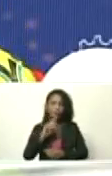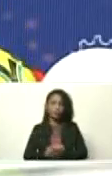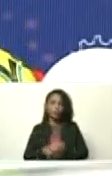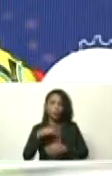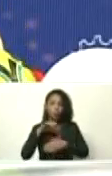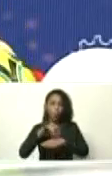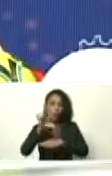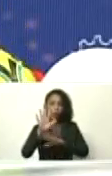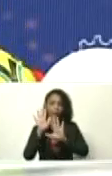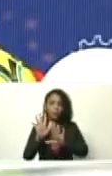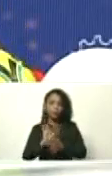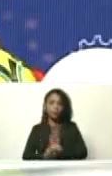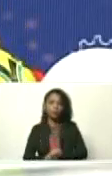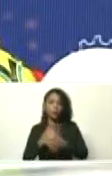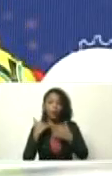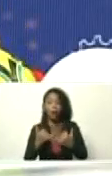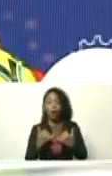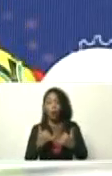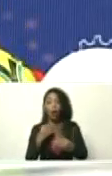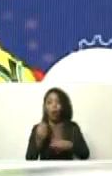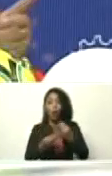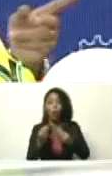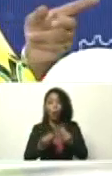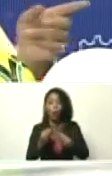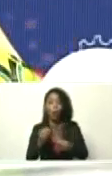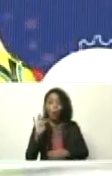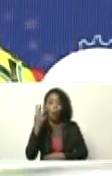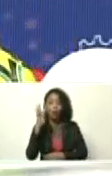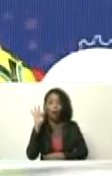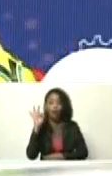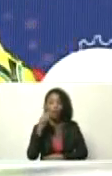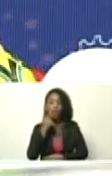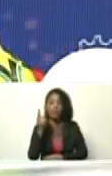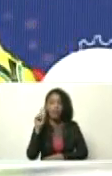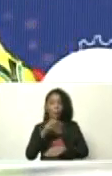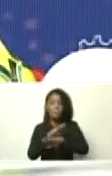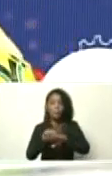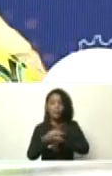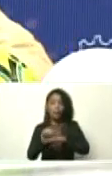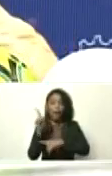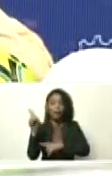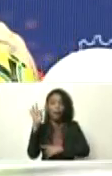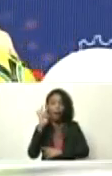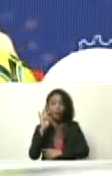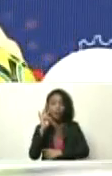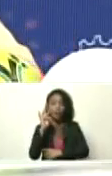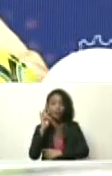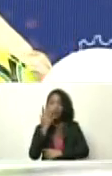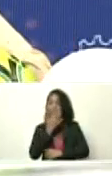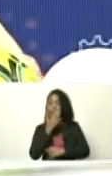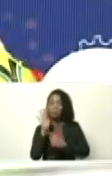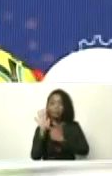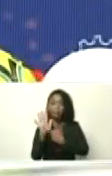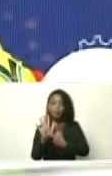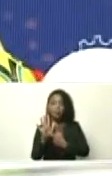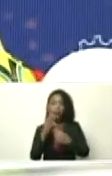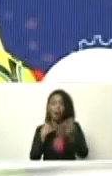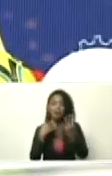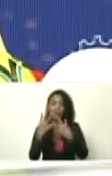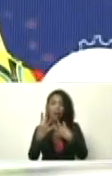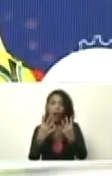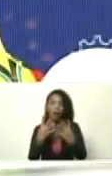ahí. Ahora, como la cuarta F que dice la ministra, es la F de las vitrinas, de las